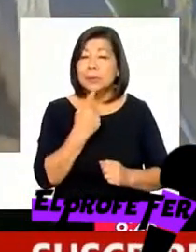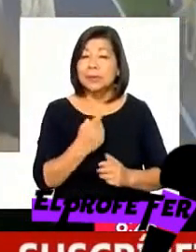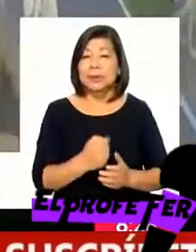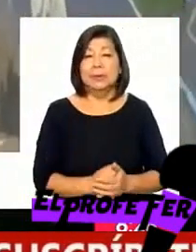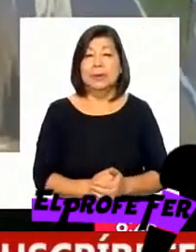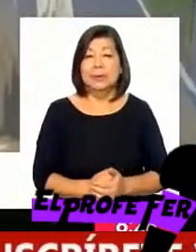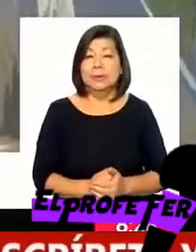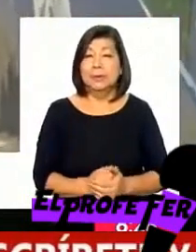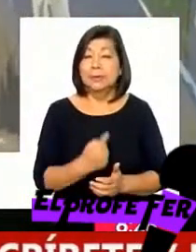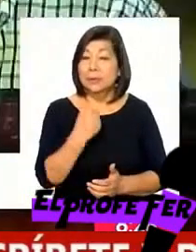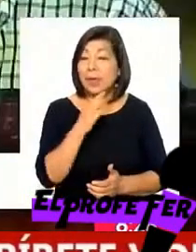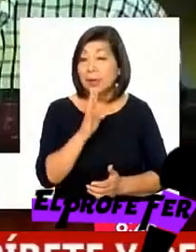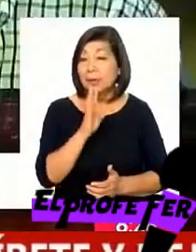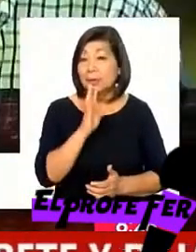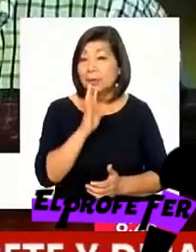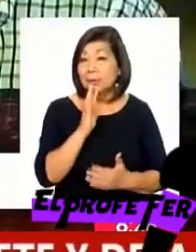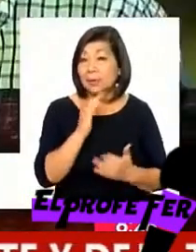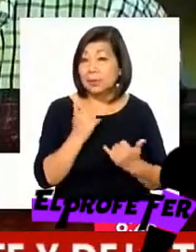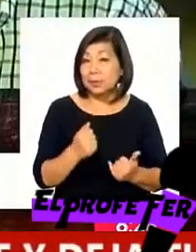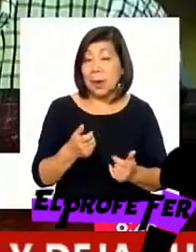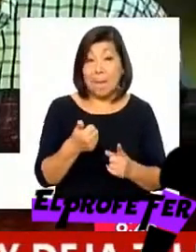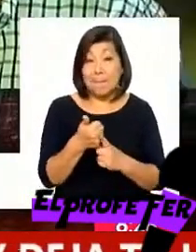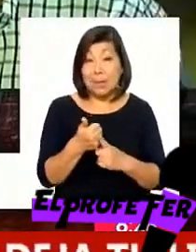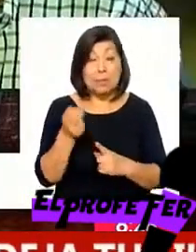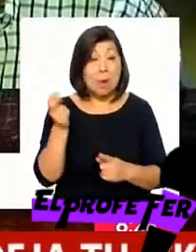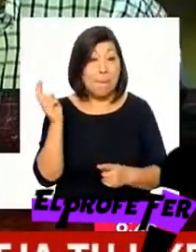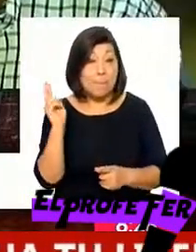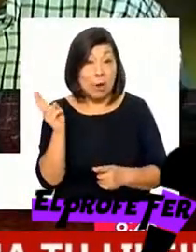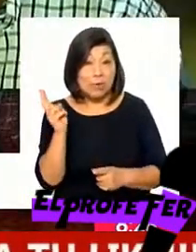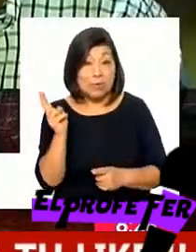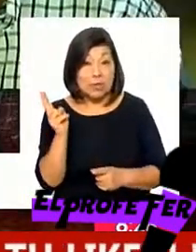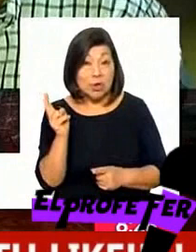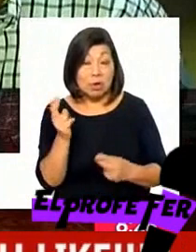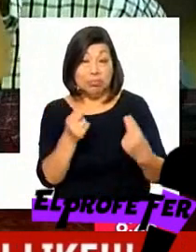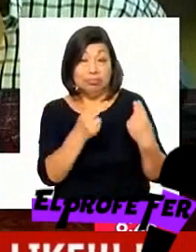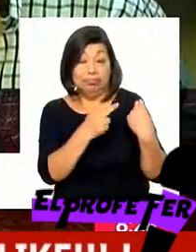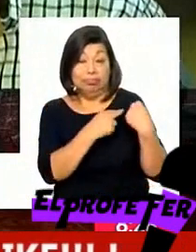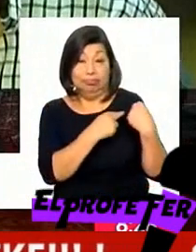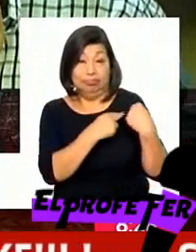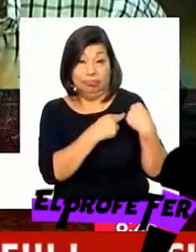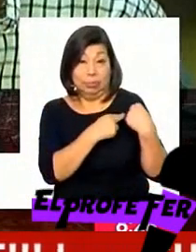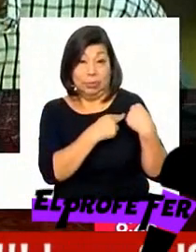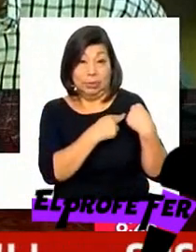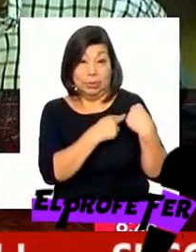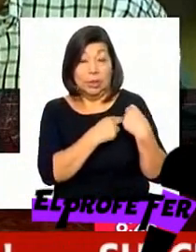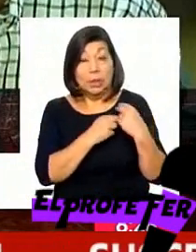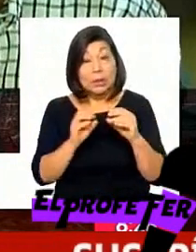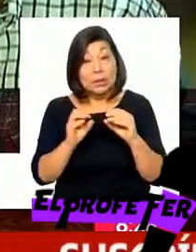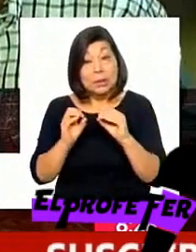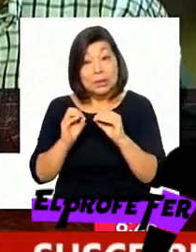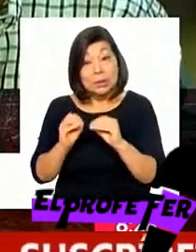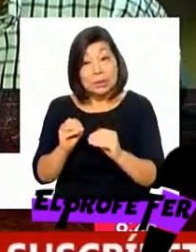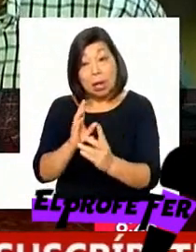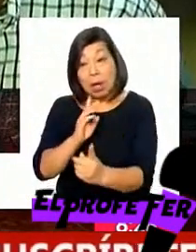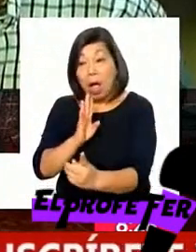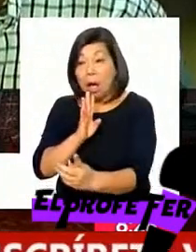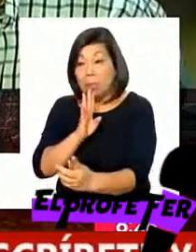hecho mención, ¿van a ser los mismos docentes los que estarán a cargo de este soporte emocional o se